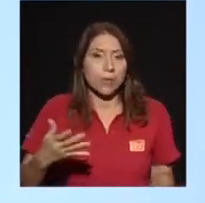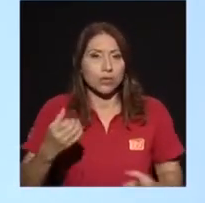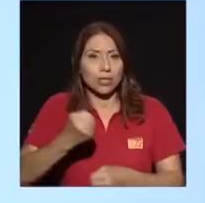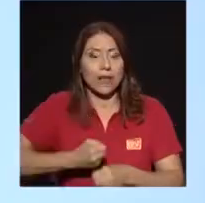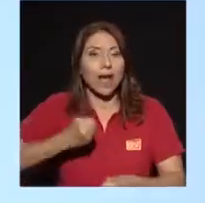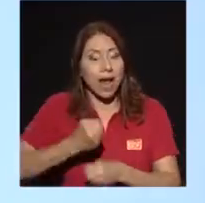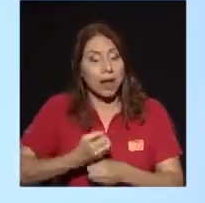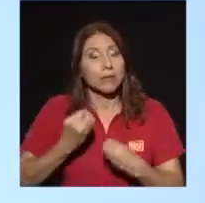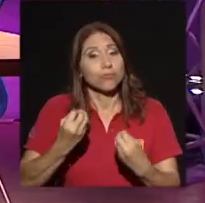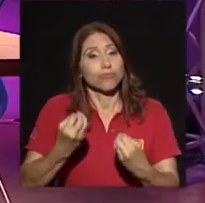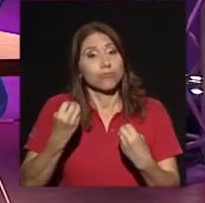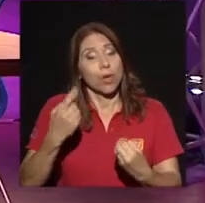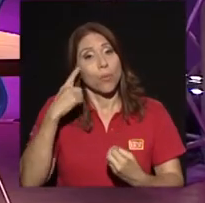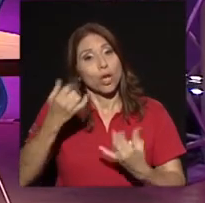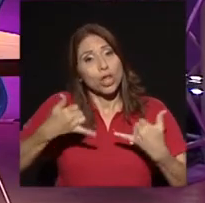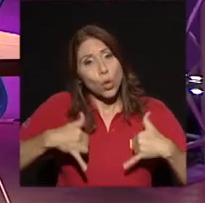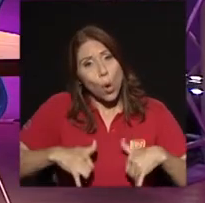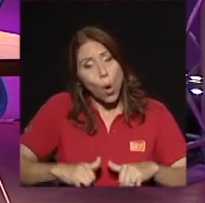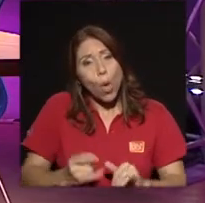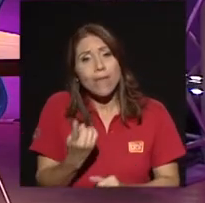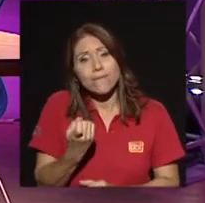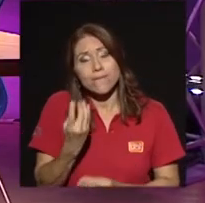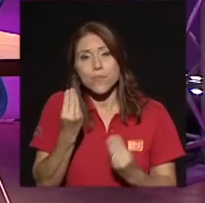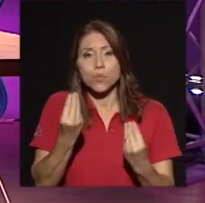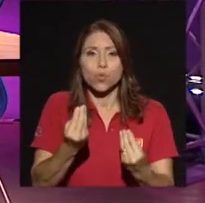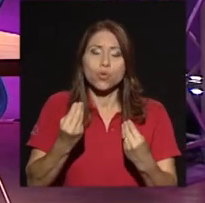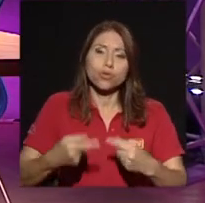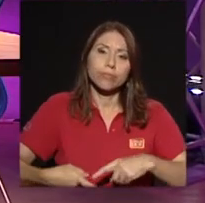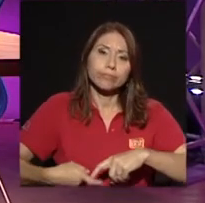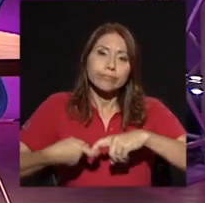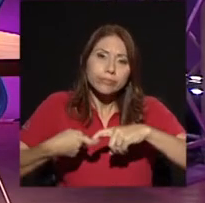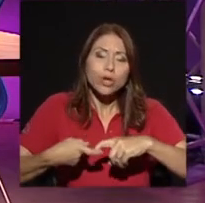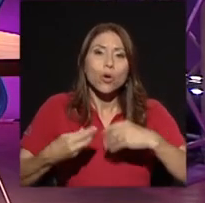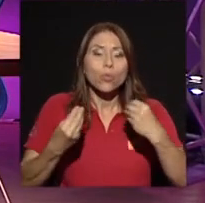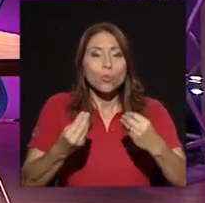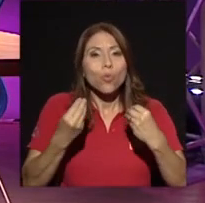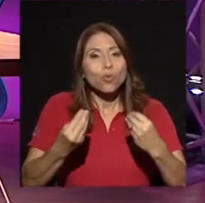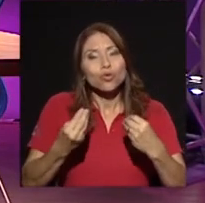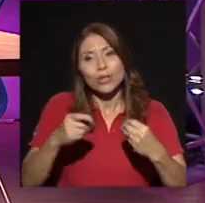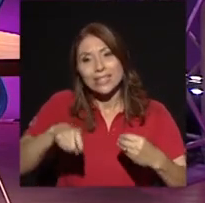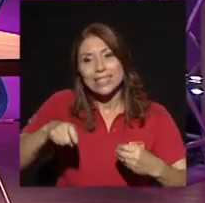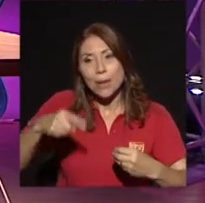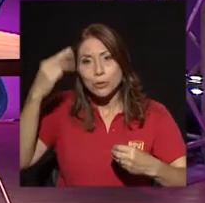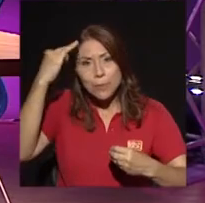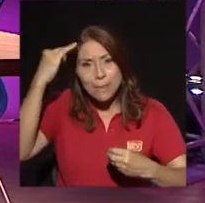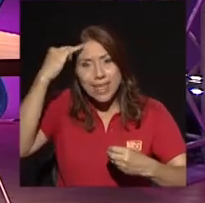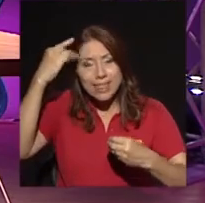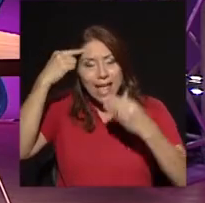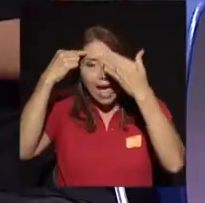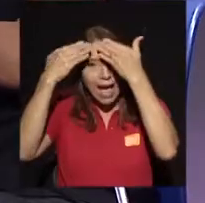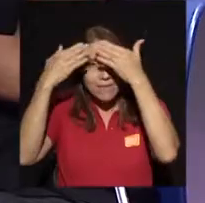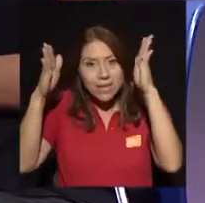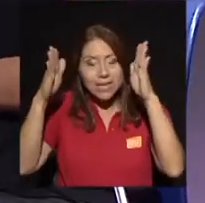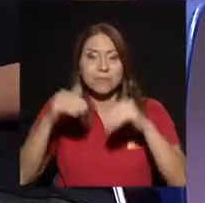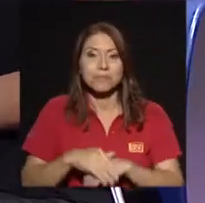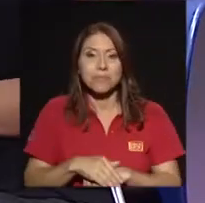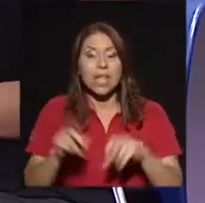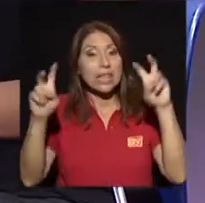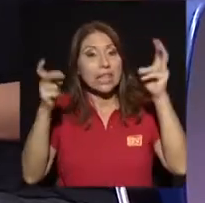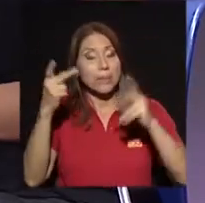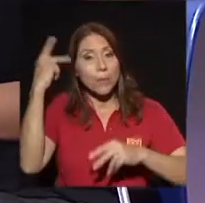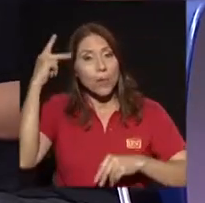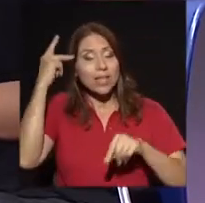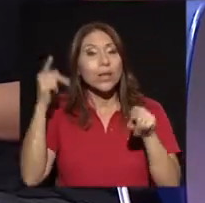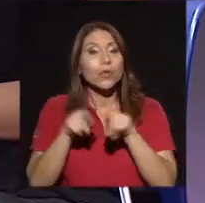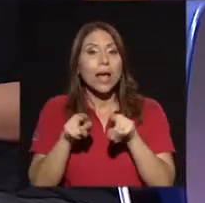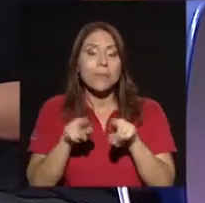trabajar bastante porque todavía hay muchísimo que abordar, hay todavía muchas mentes sí, claro. que abrir. Y en la parte política, bueno, pues también,